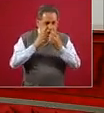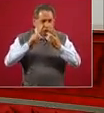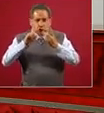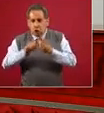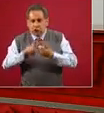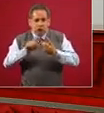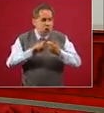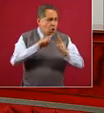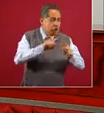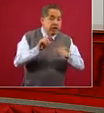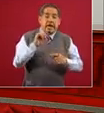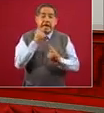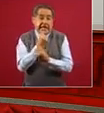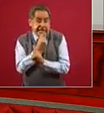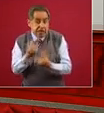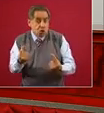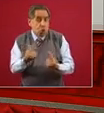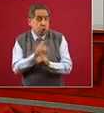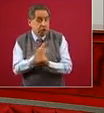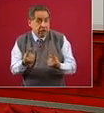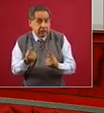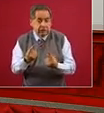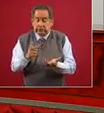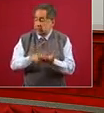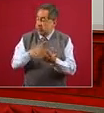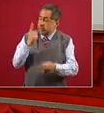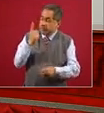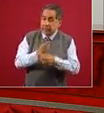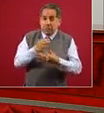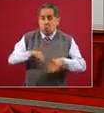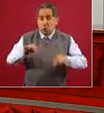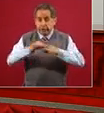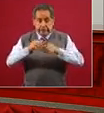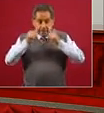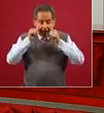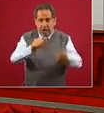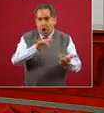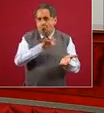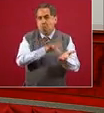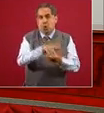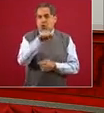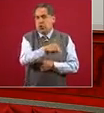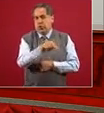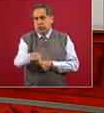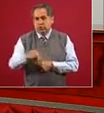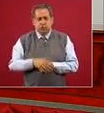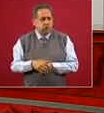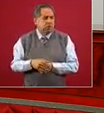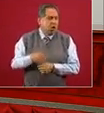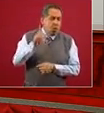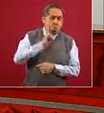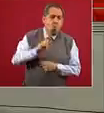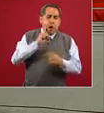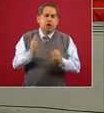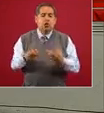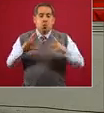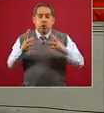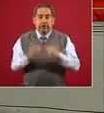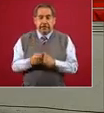los niños y las niñas fundamentalmente tengan esta pensión, y el número de mujeres estamos llegando casi